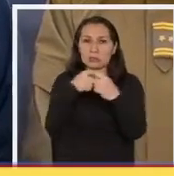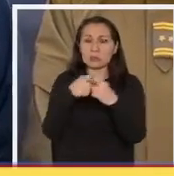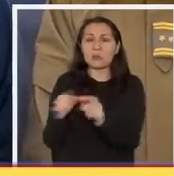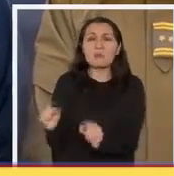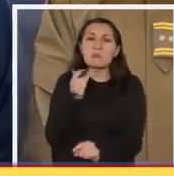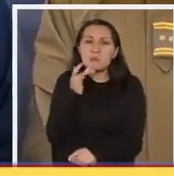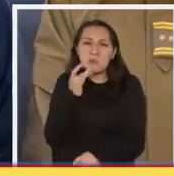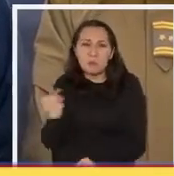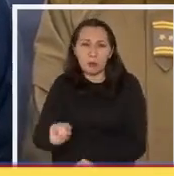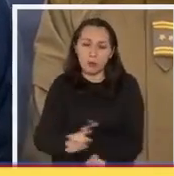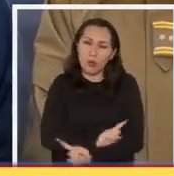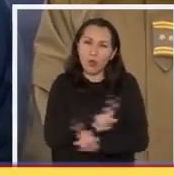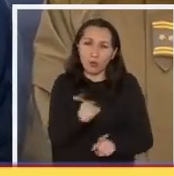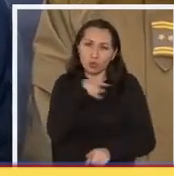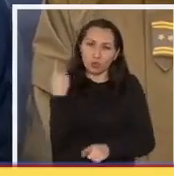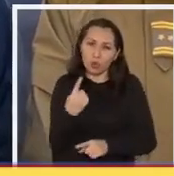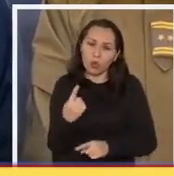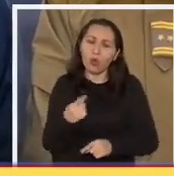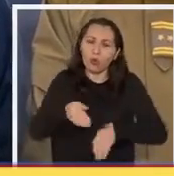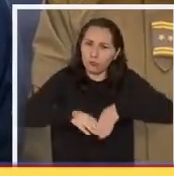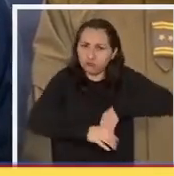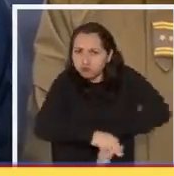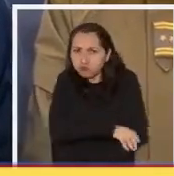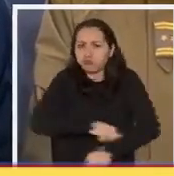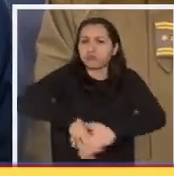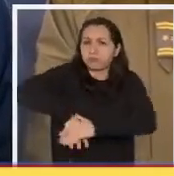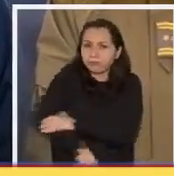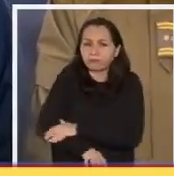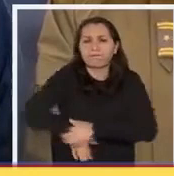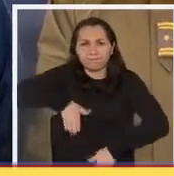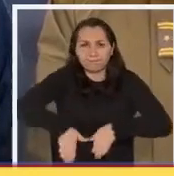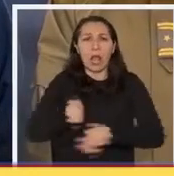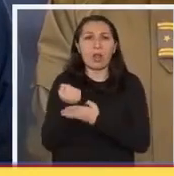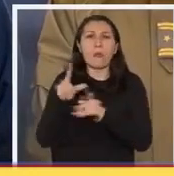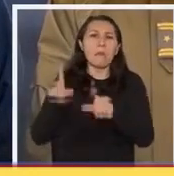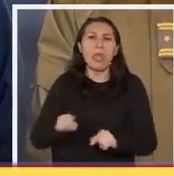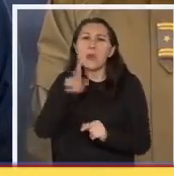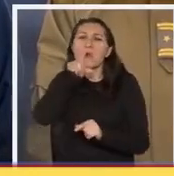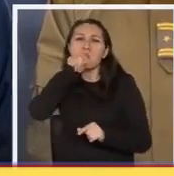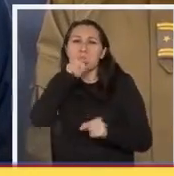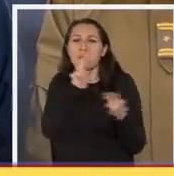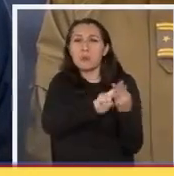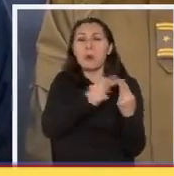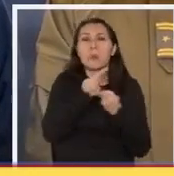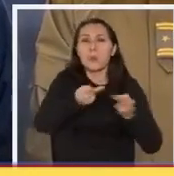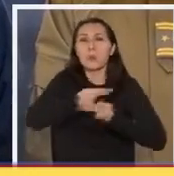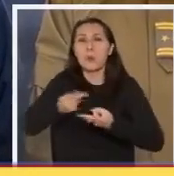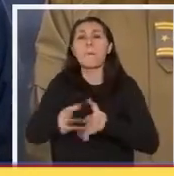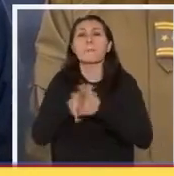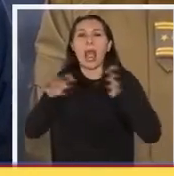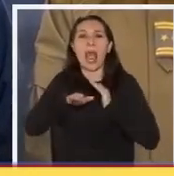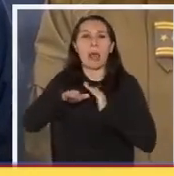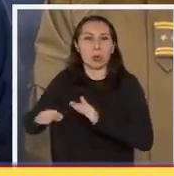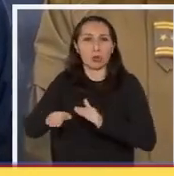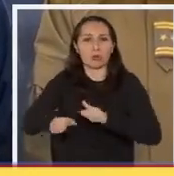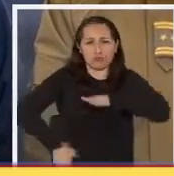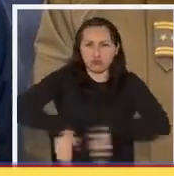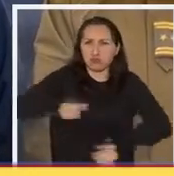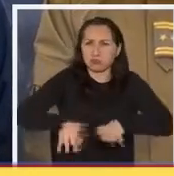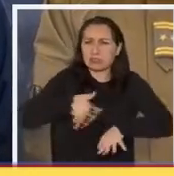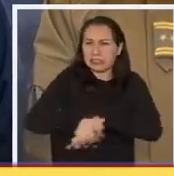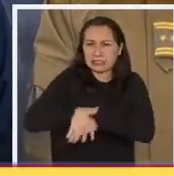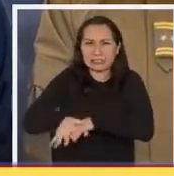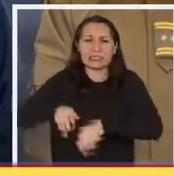chica, es momento de todos ponernos las botas, ayudar, menos Twitter, más apoyo, más pies en el